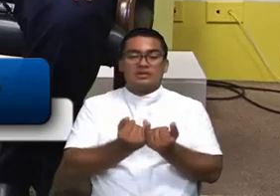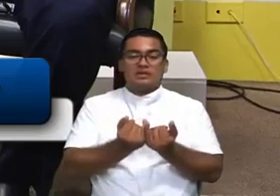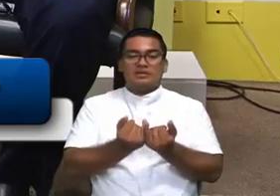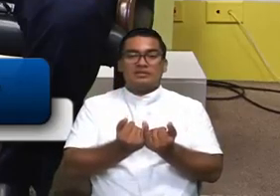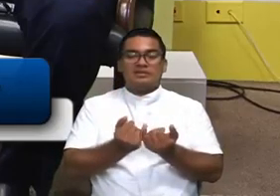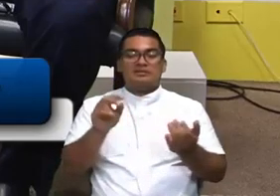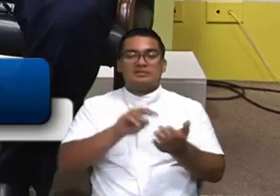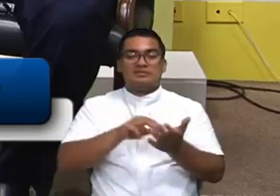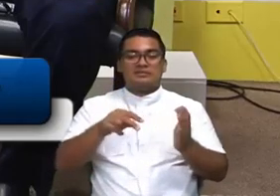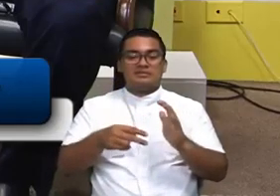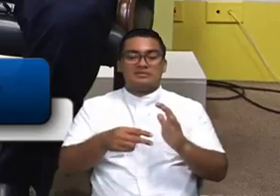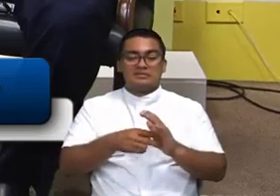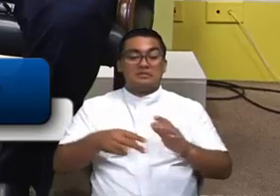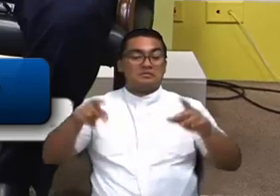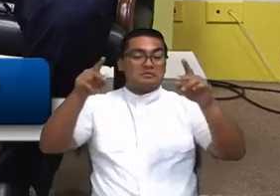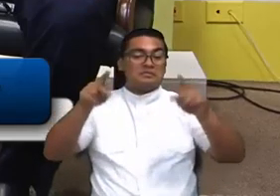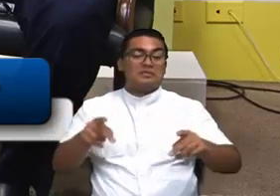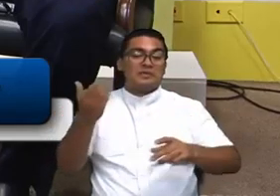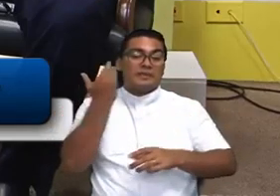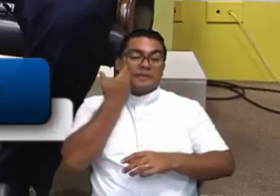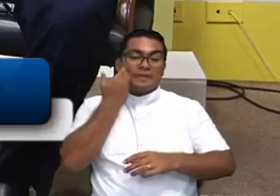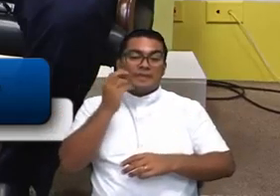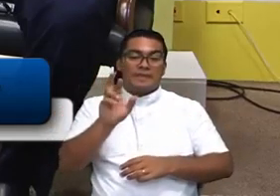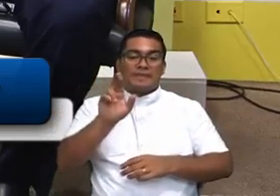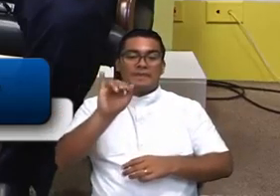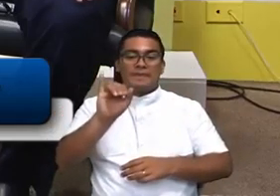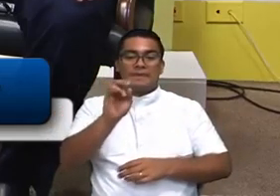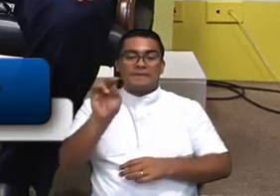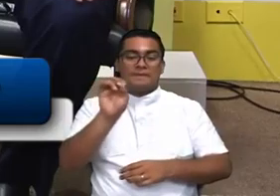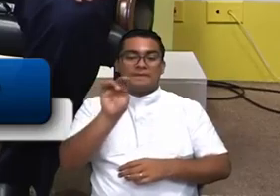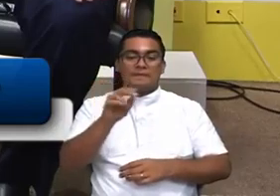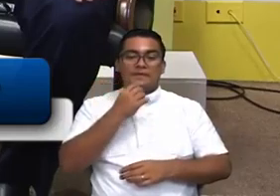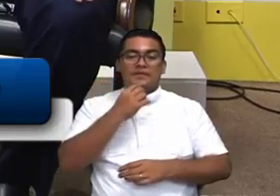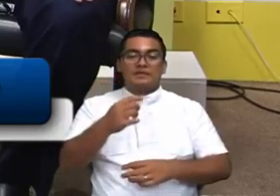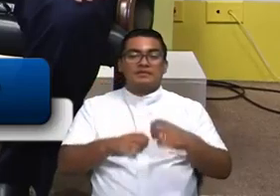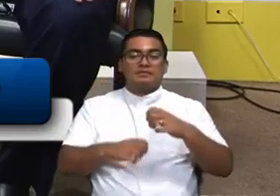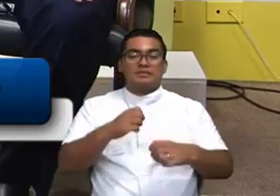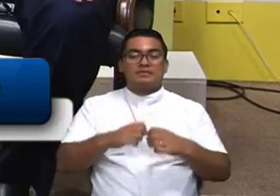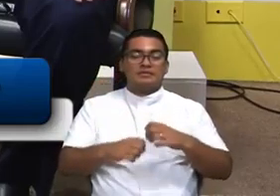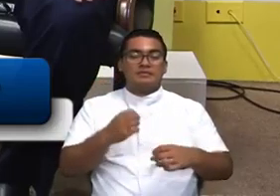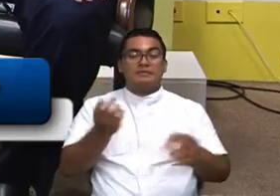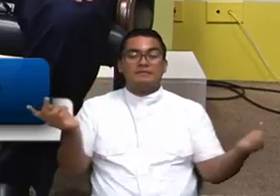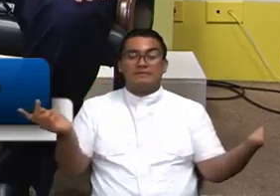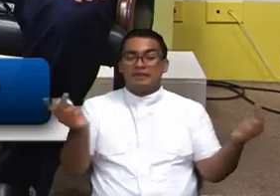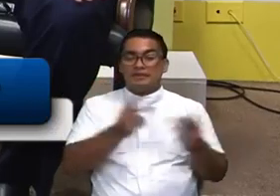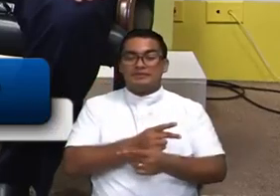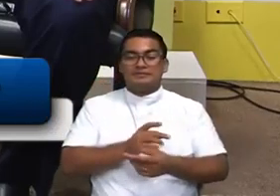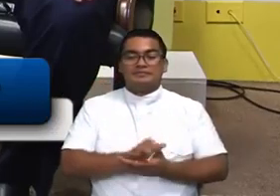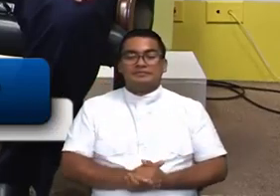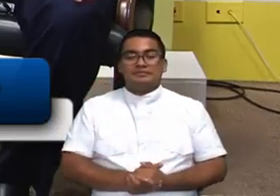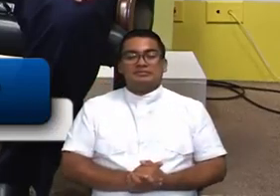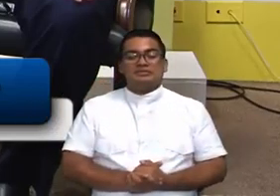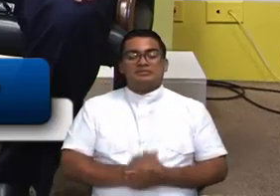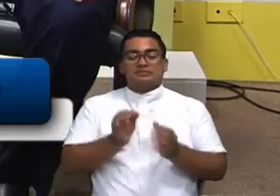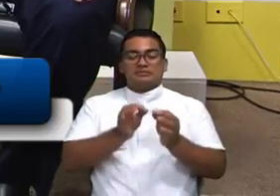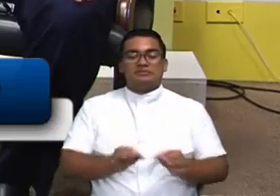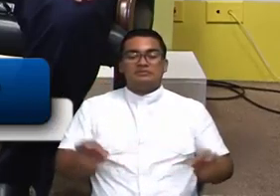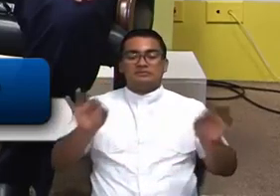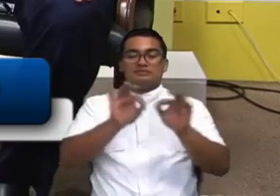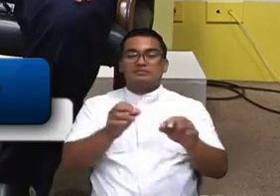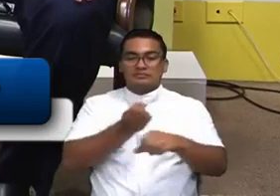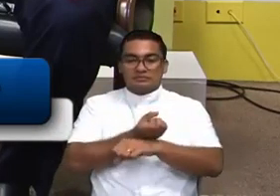el paciente presenta este tipo de problema, más bien va a agudizar el problema de la insuficiencia renal. Eso es muy importante,